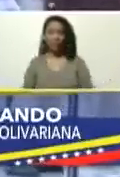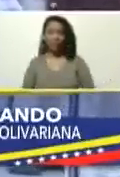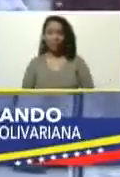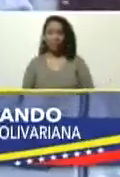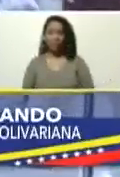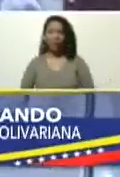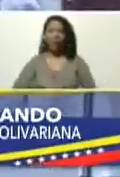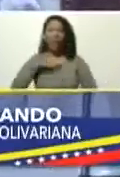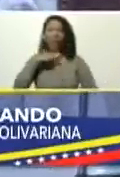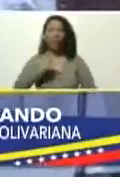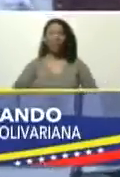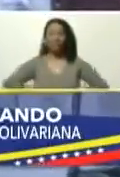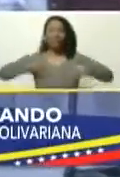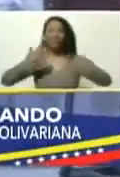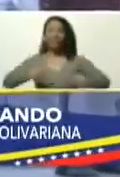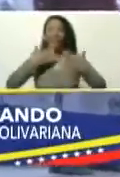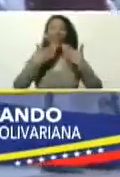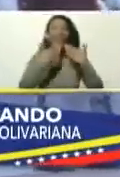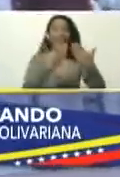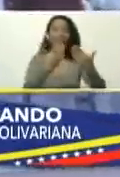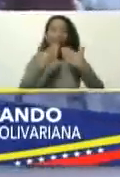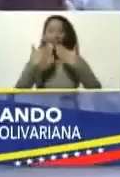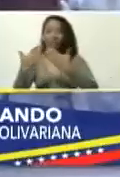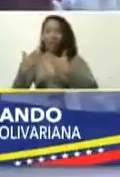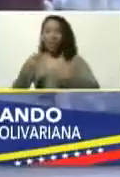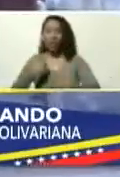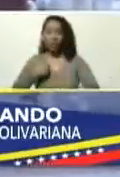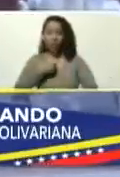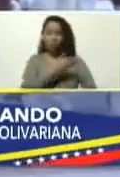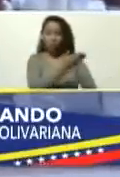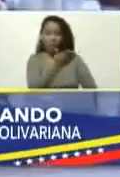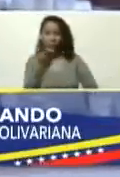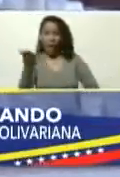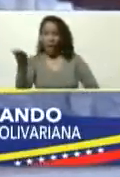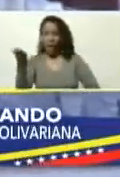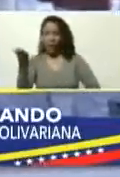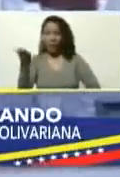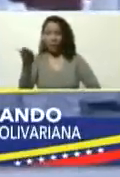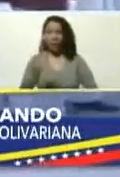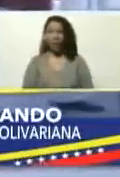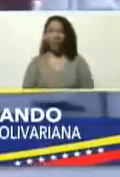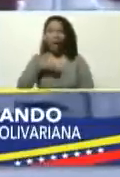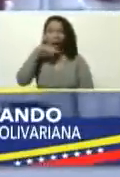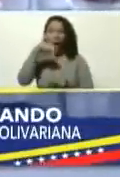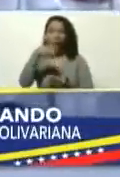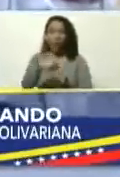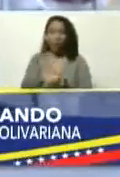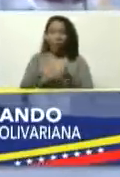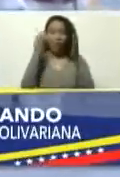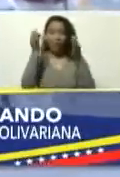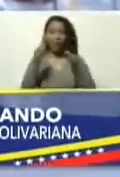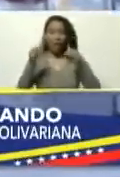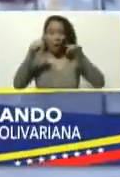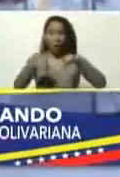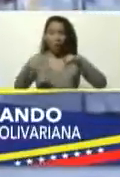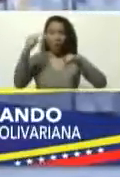cargados de emoción y gratitud, me dirijo a ustedes en nombre de los dignos oficiales que el día de